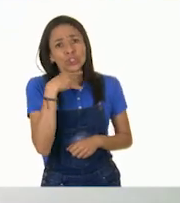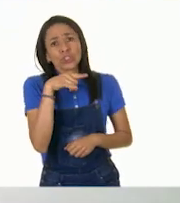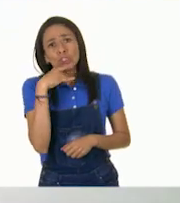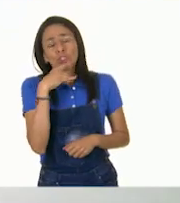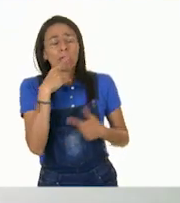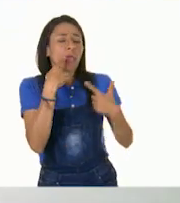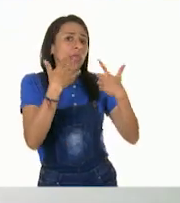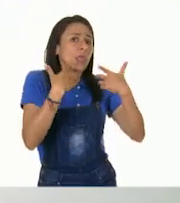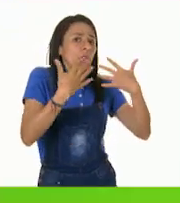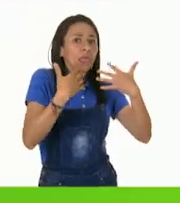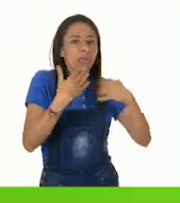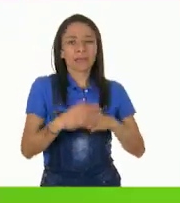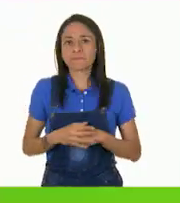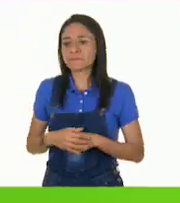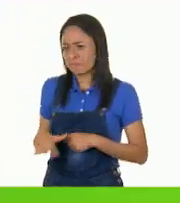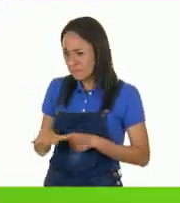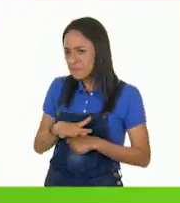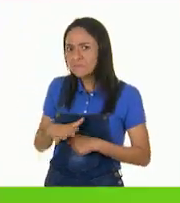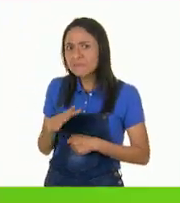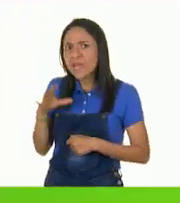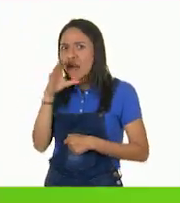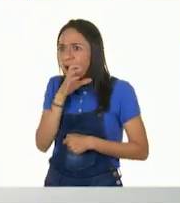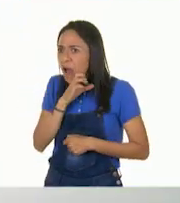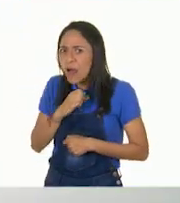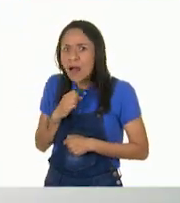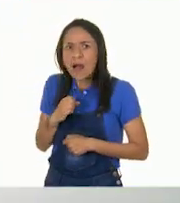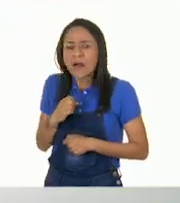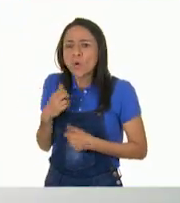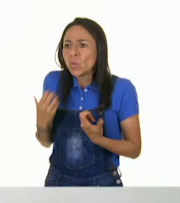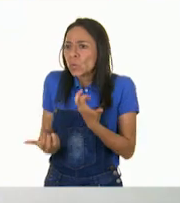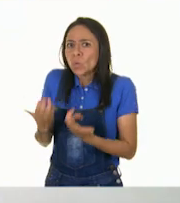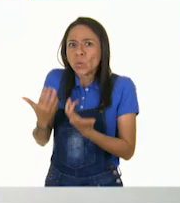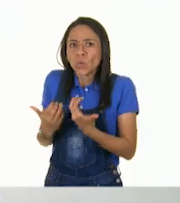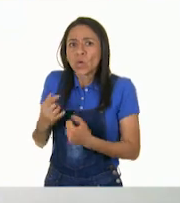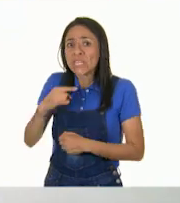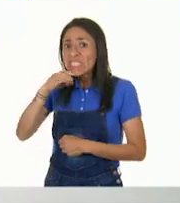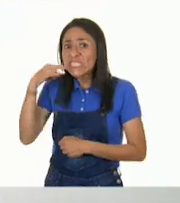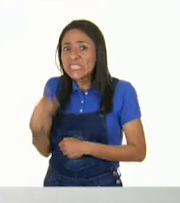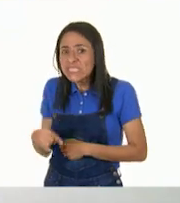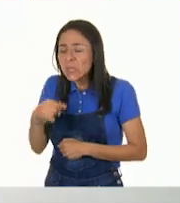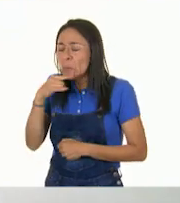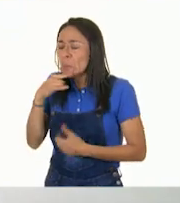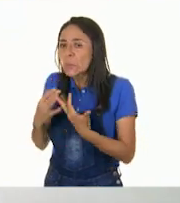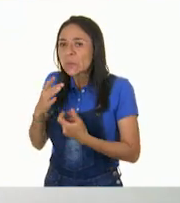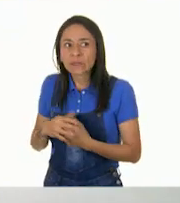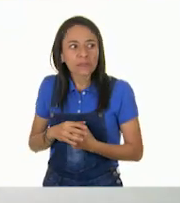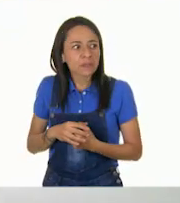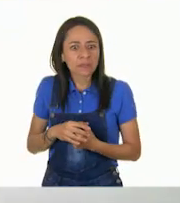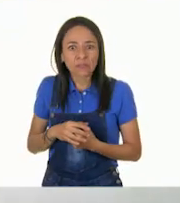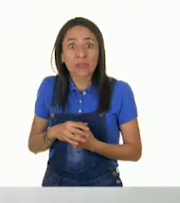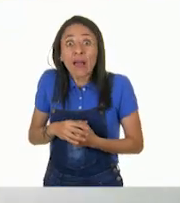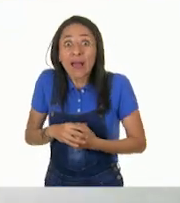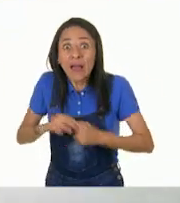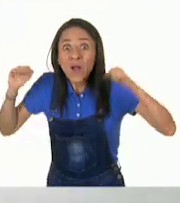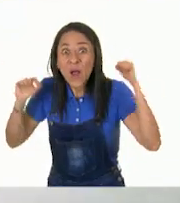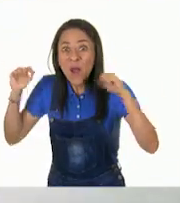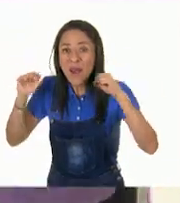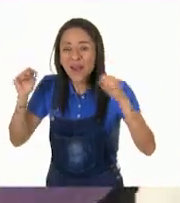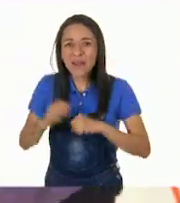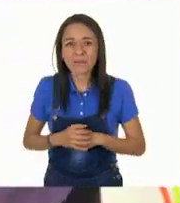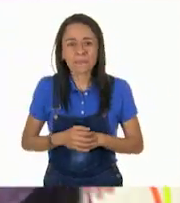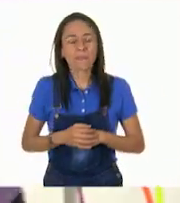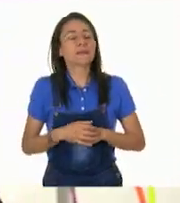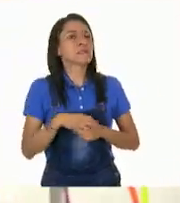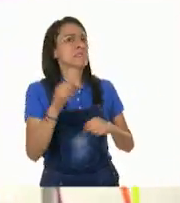caliente el chile me picó a correr a correr a correr porque el chile me